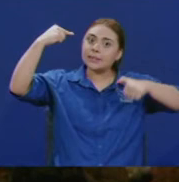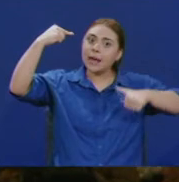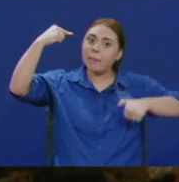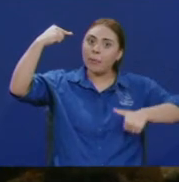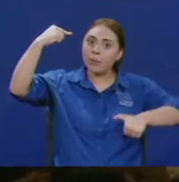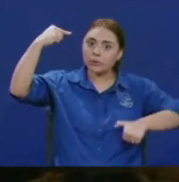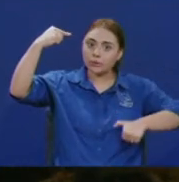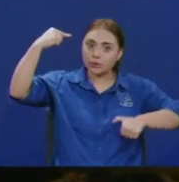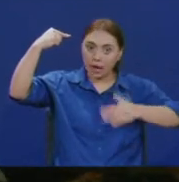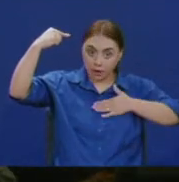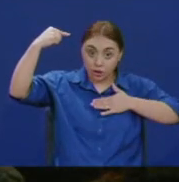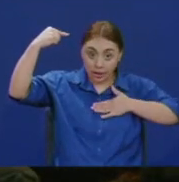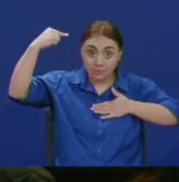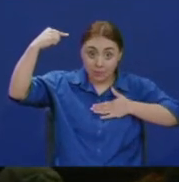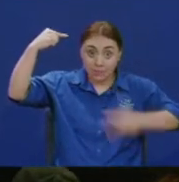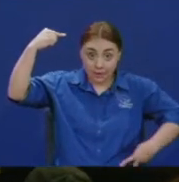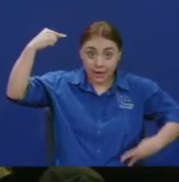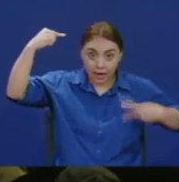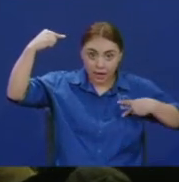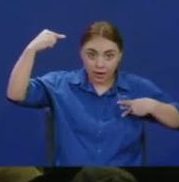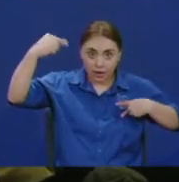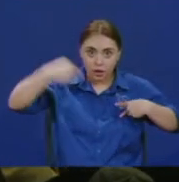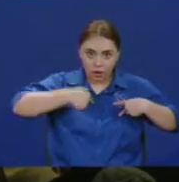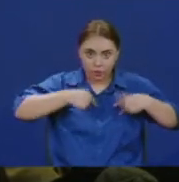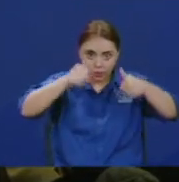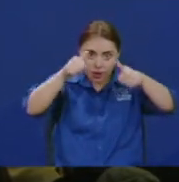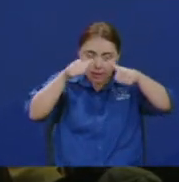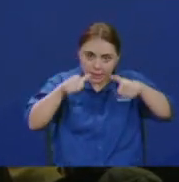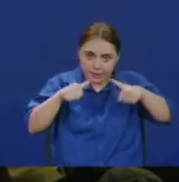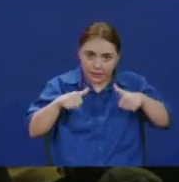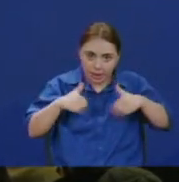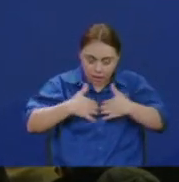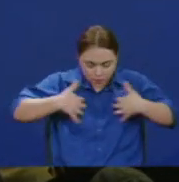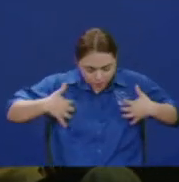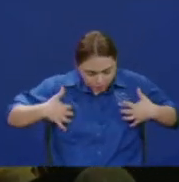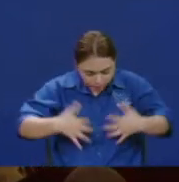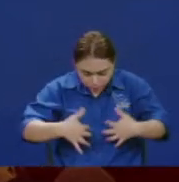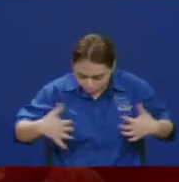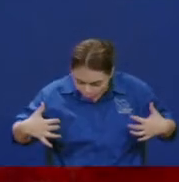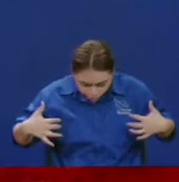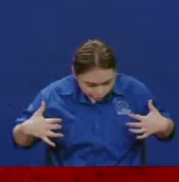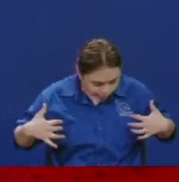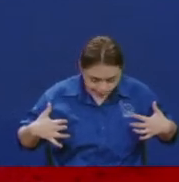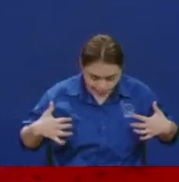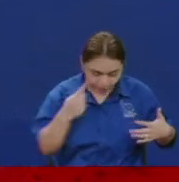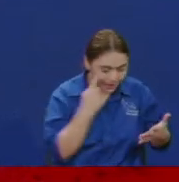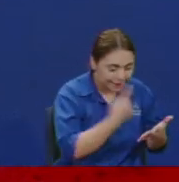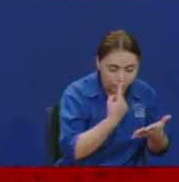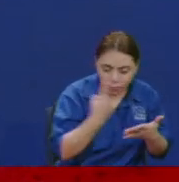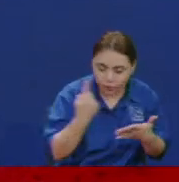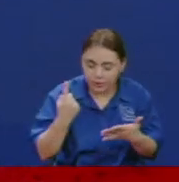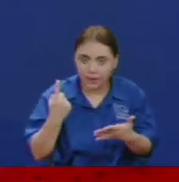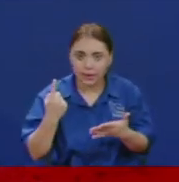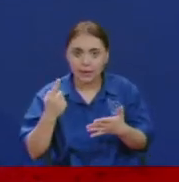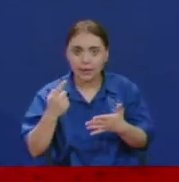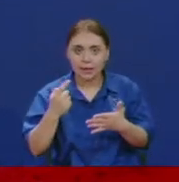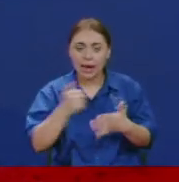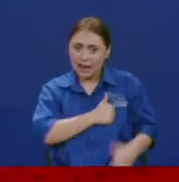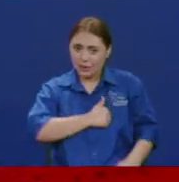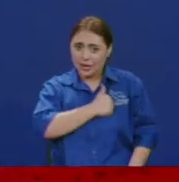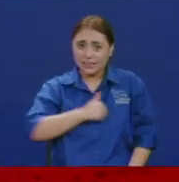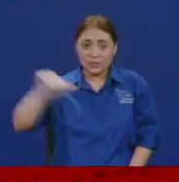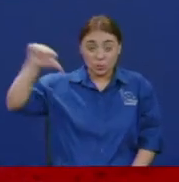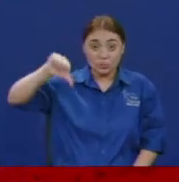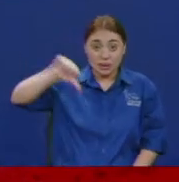maldad, nos está diciendo, busquen en ustedes toda levadura poneros y quítenla si